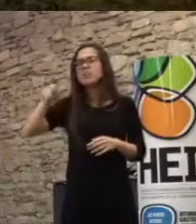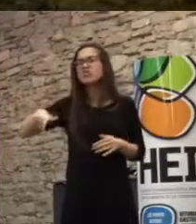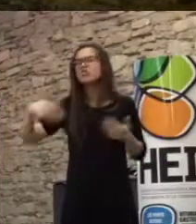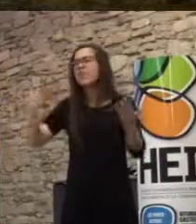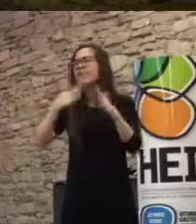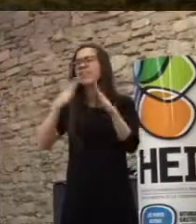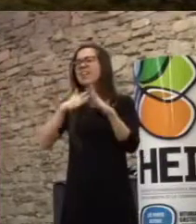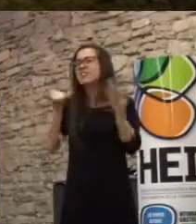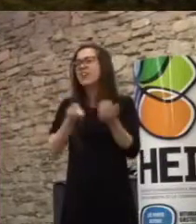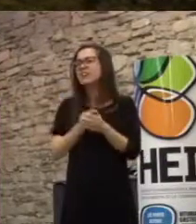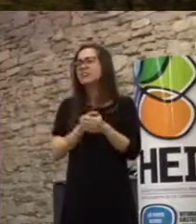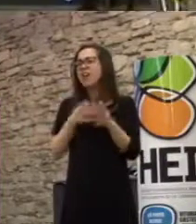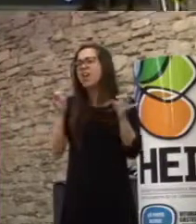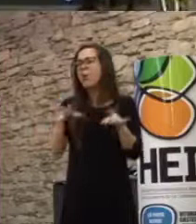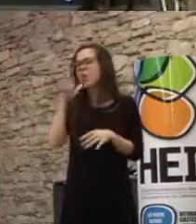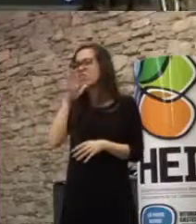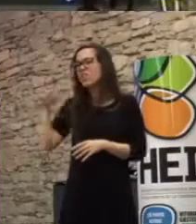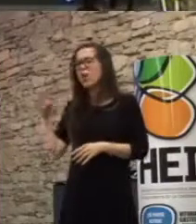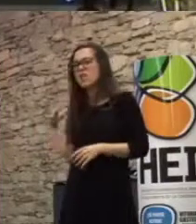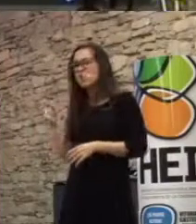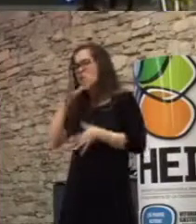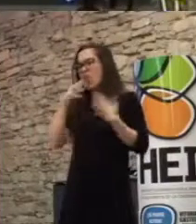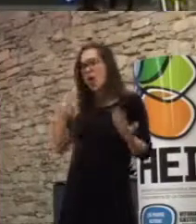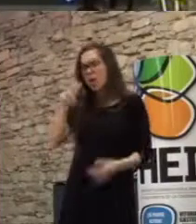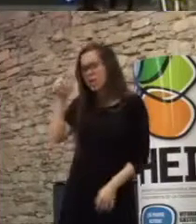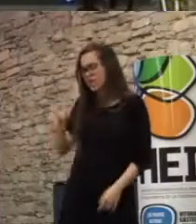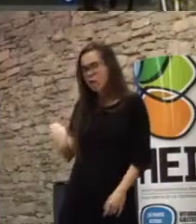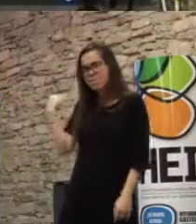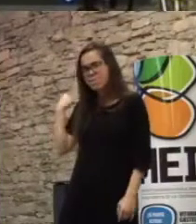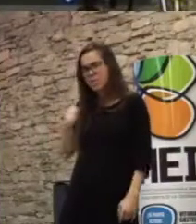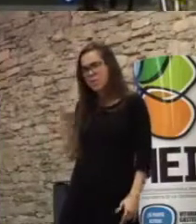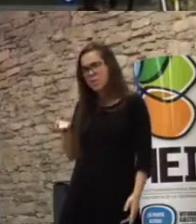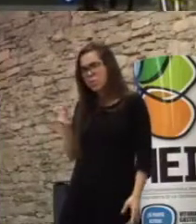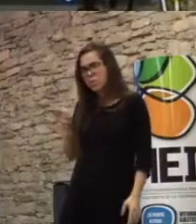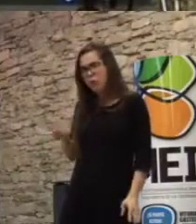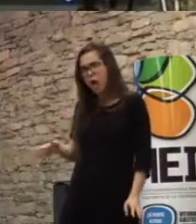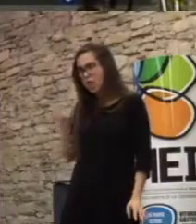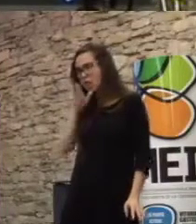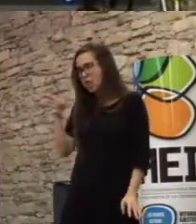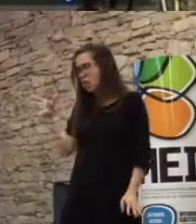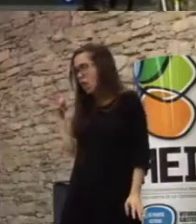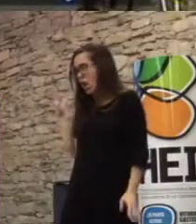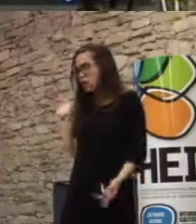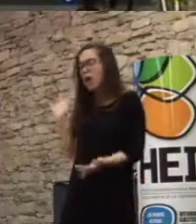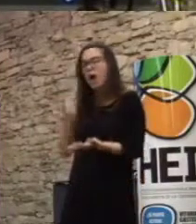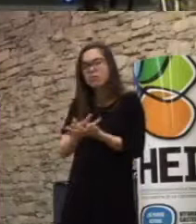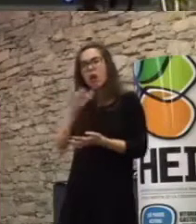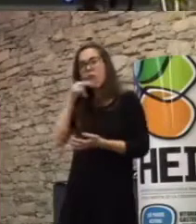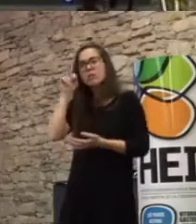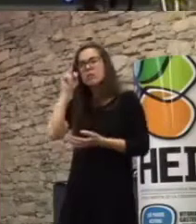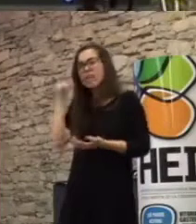que hace cinco años nadie cuantos habéis vivido en estos últimos cinco años experiencias que esperabais no